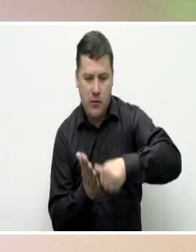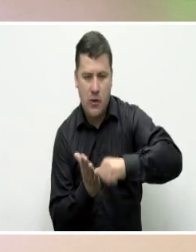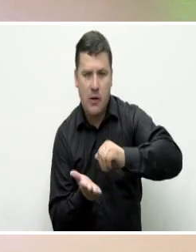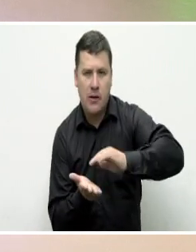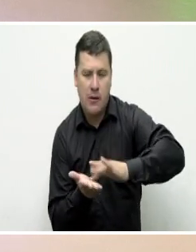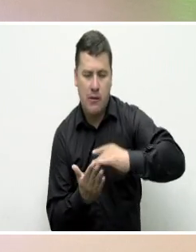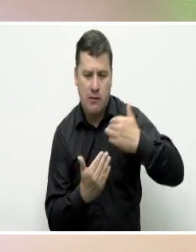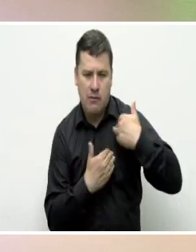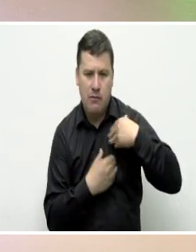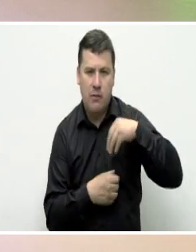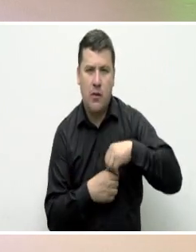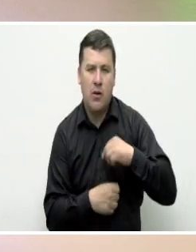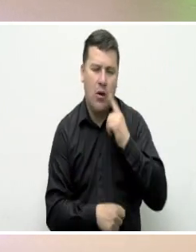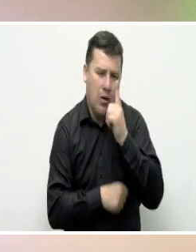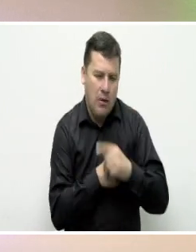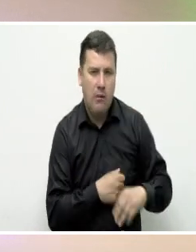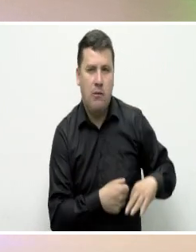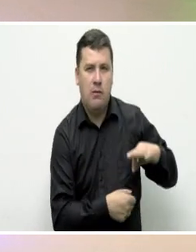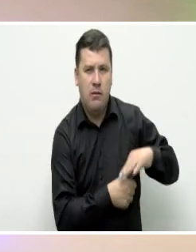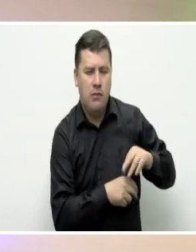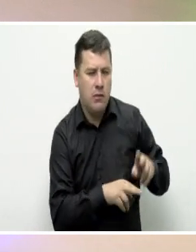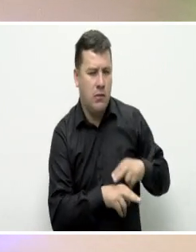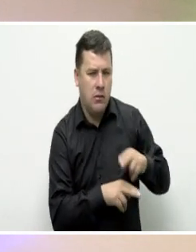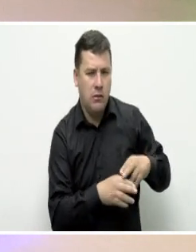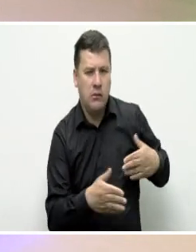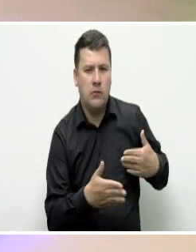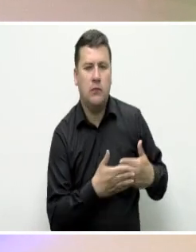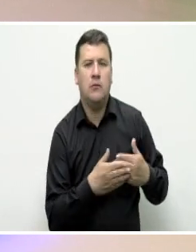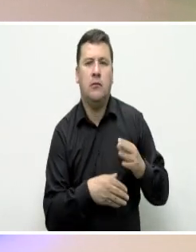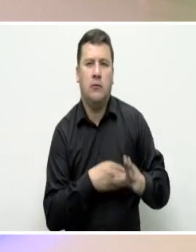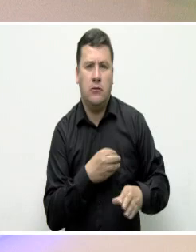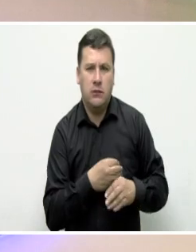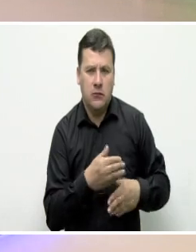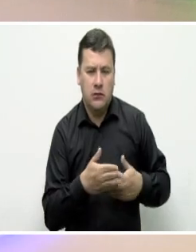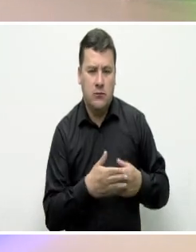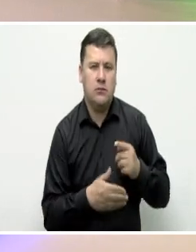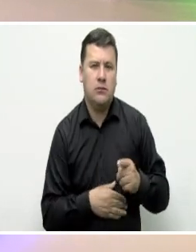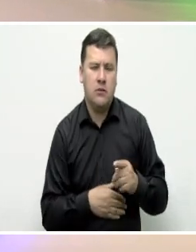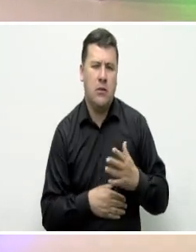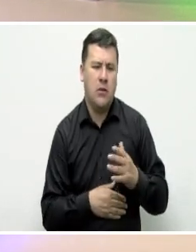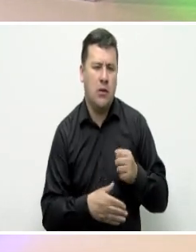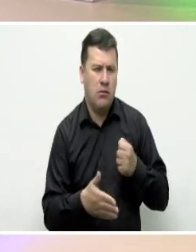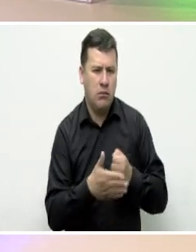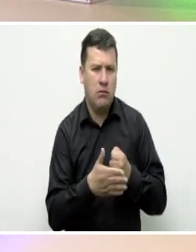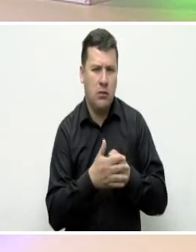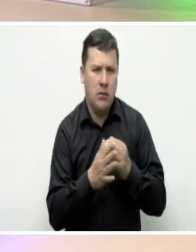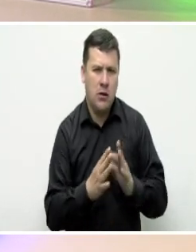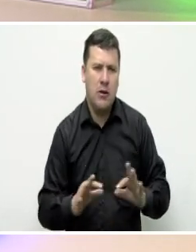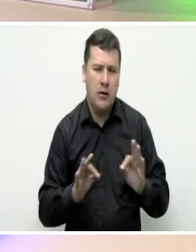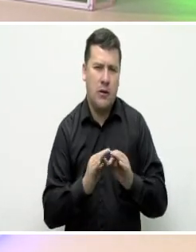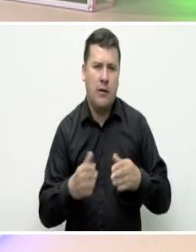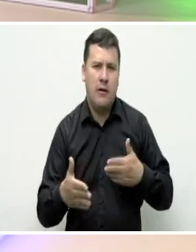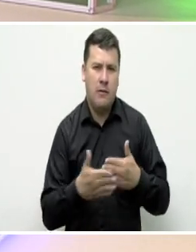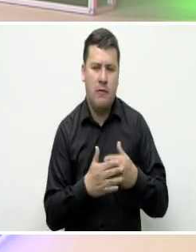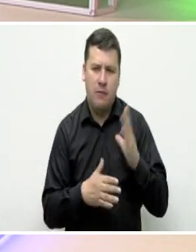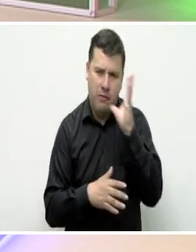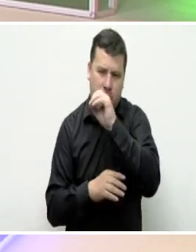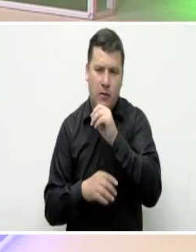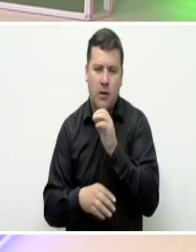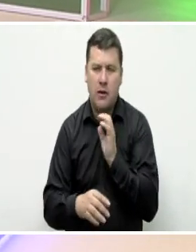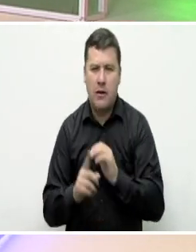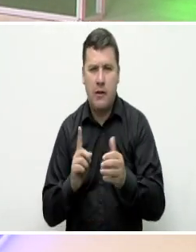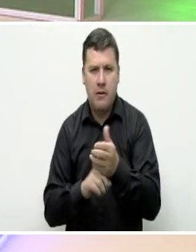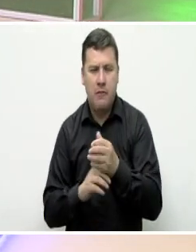Civil. Año electoral por naturaleza, pero adicionalmente unos retos muy importantes en